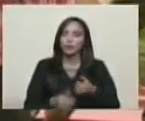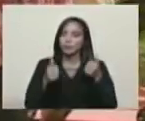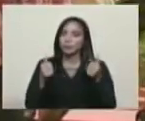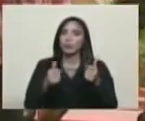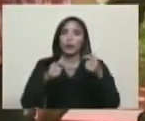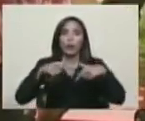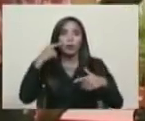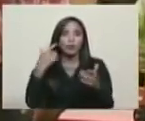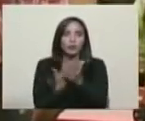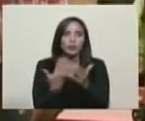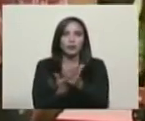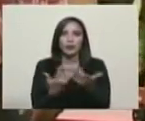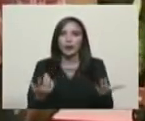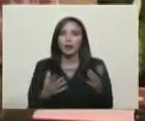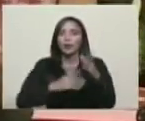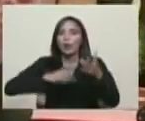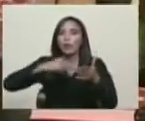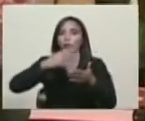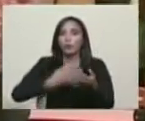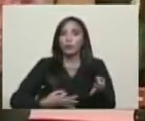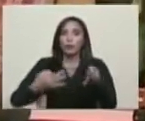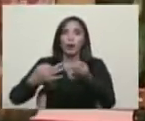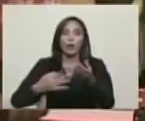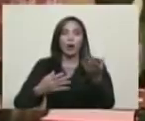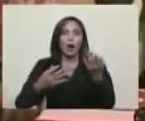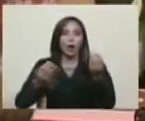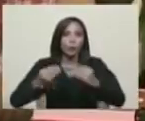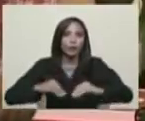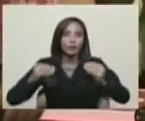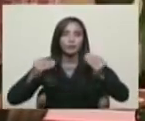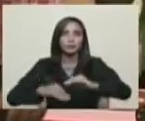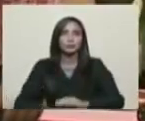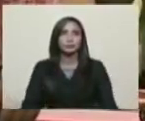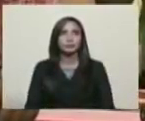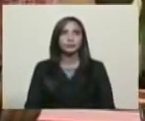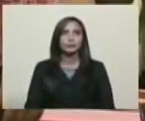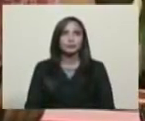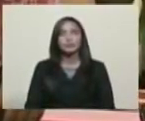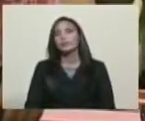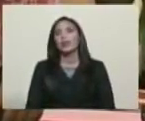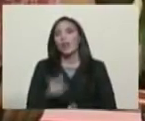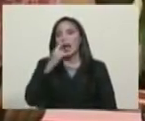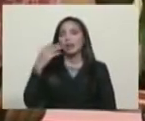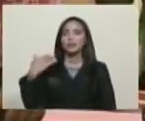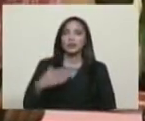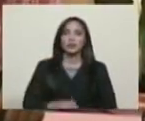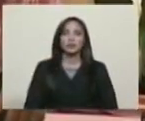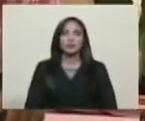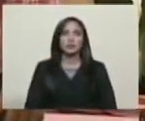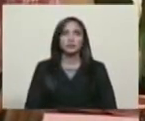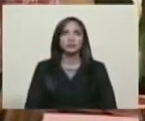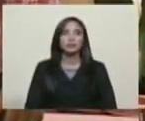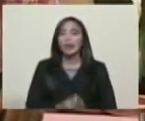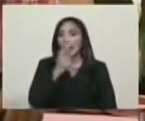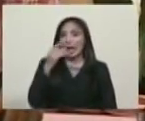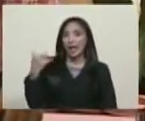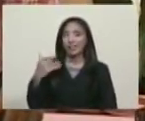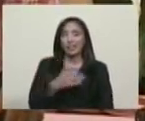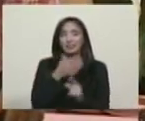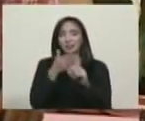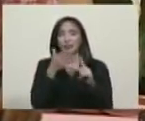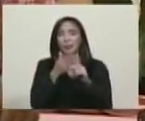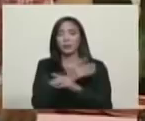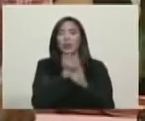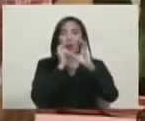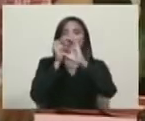hecho realidad, la firma de estas alianzas, ya que en la Cuarta República los mineros éramos satanizados, perseguidos, maltratados, hoy podemos decir que